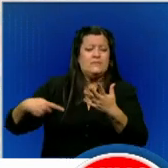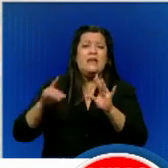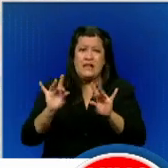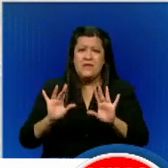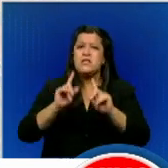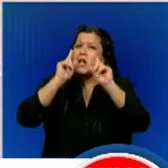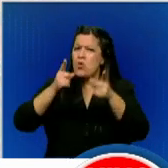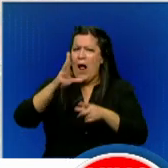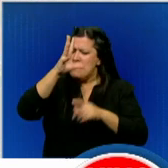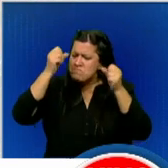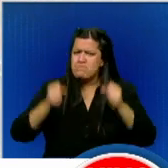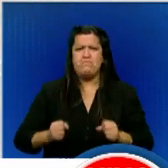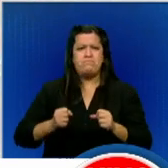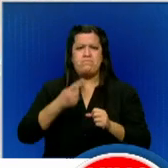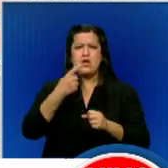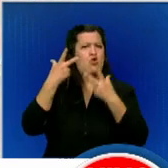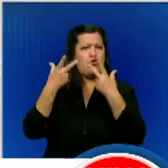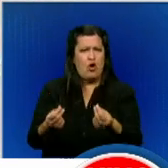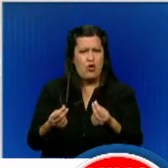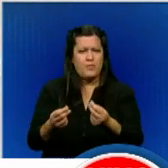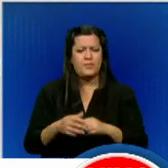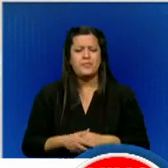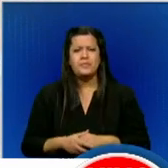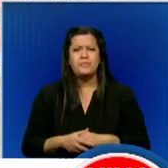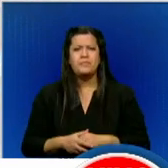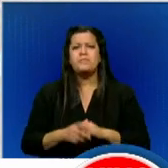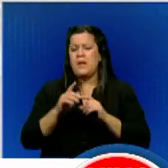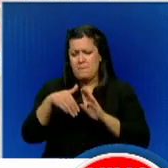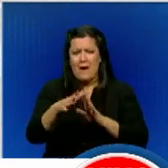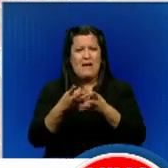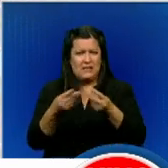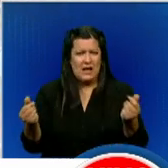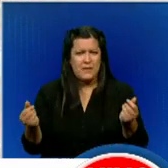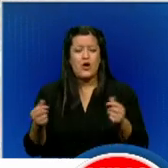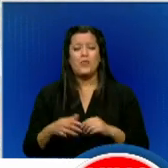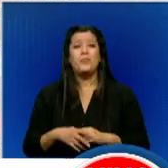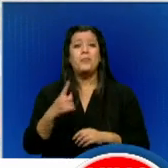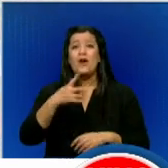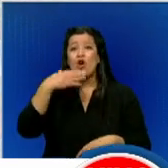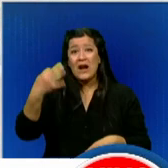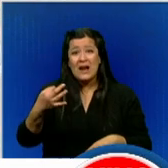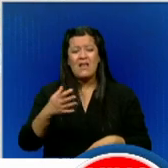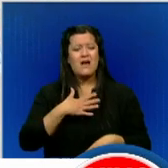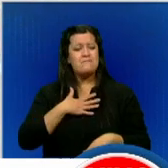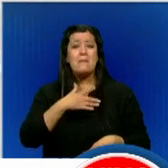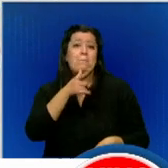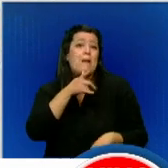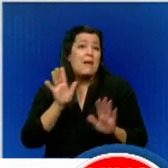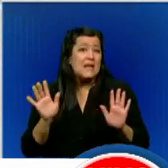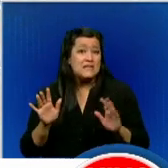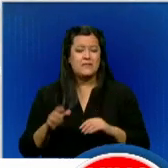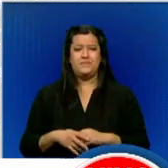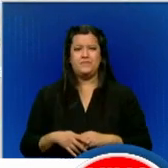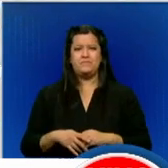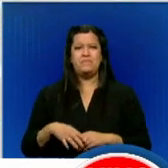y en realidad como para ir terminando lo que me parece a mí que